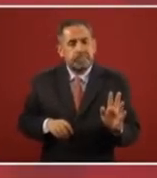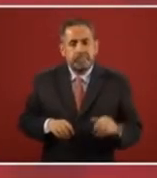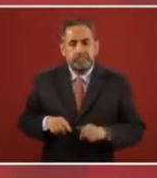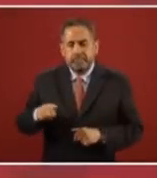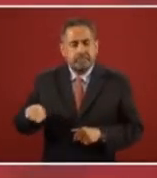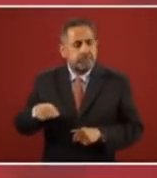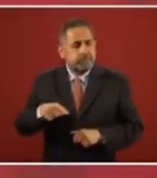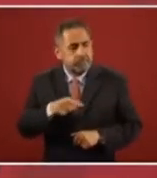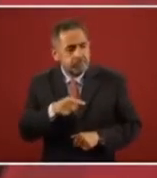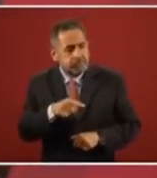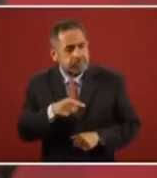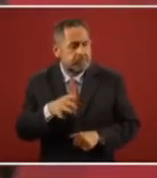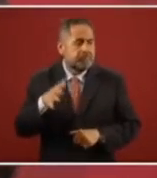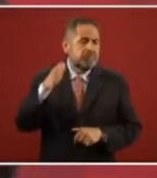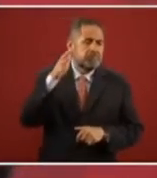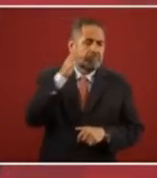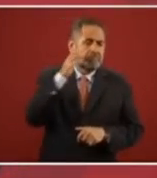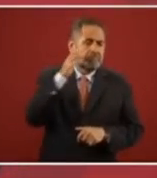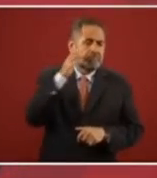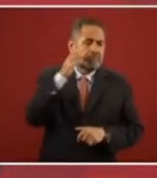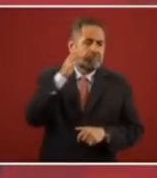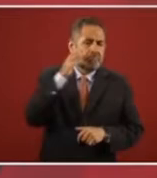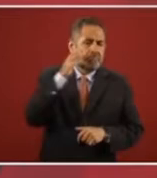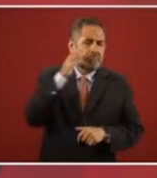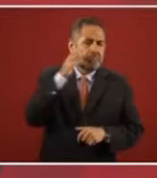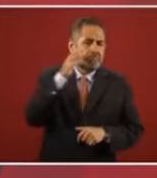ejerza su poder